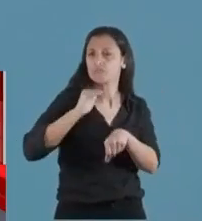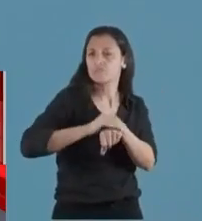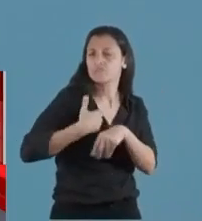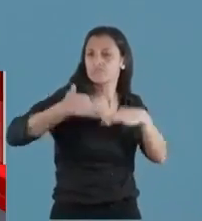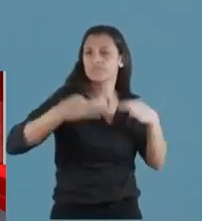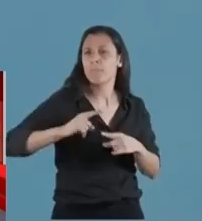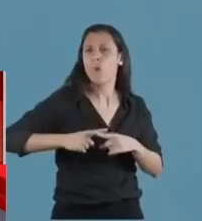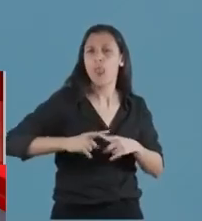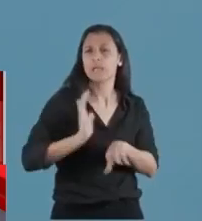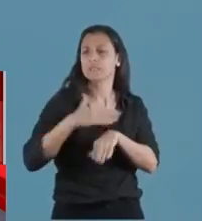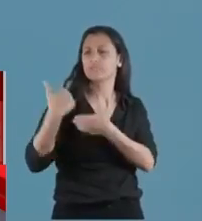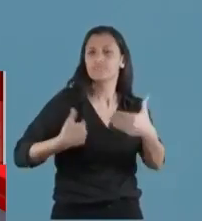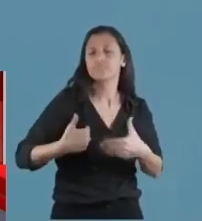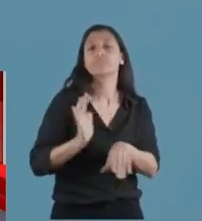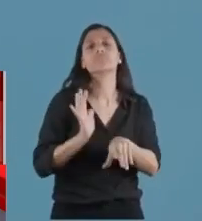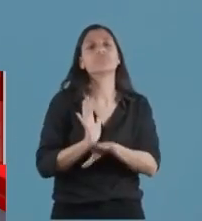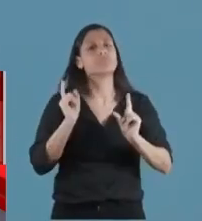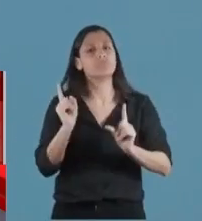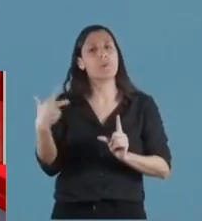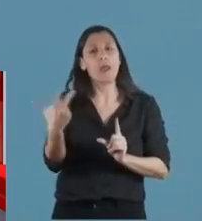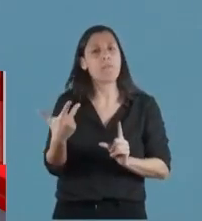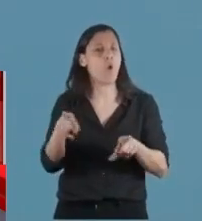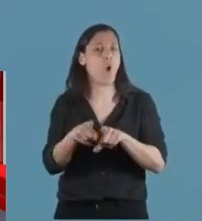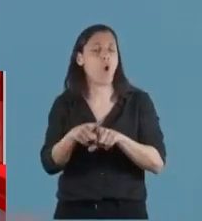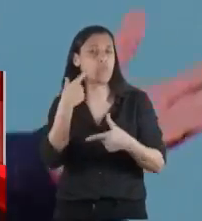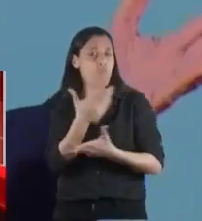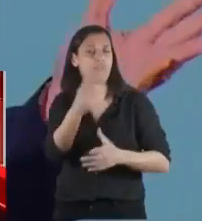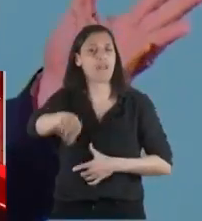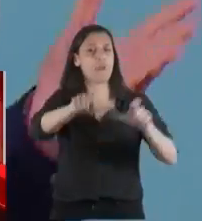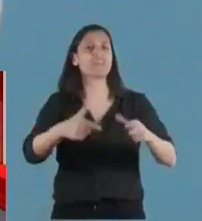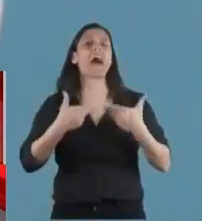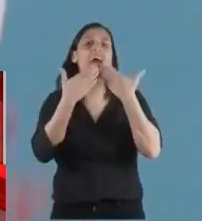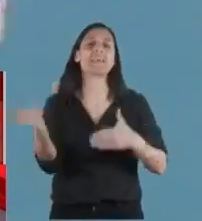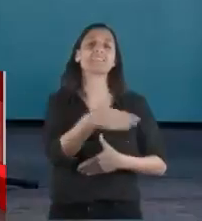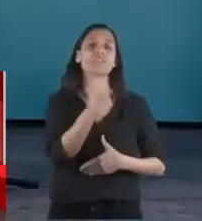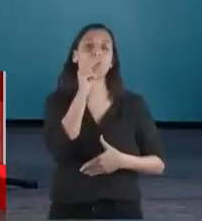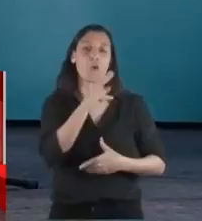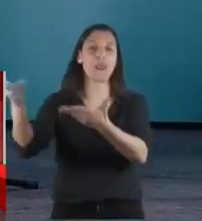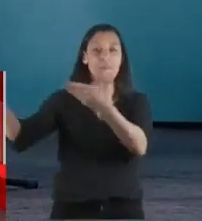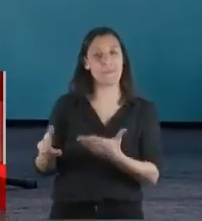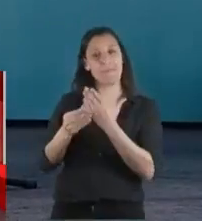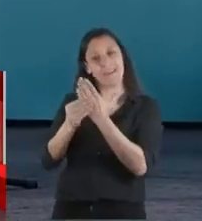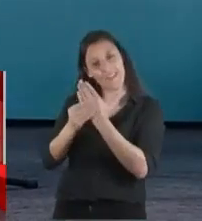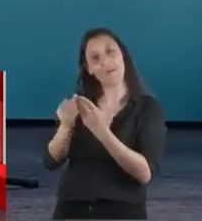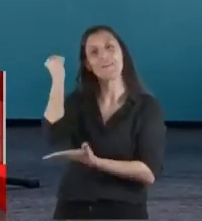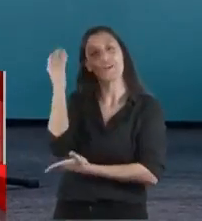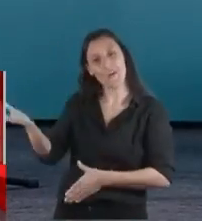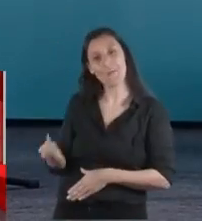el desprendimiento personal que han demostrado. Gracias a todos y todas. Bienvenido, Sergio.